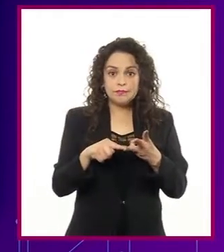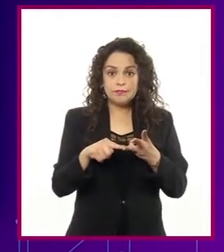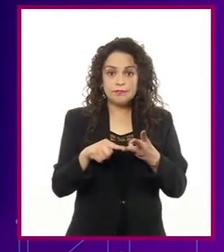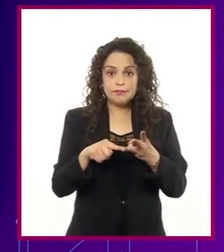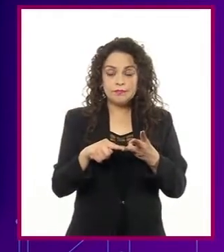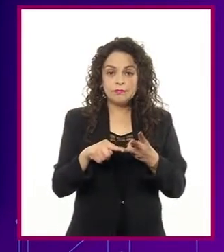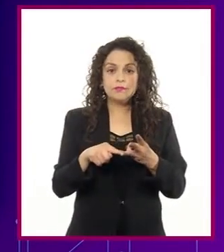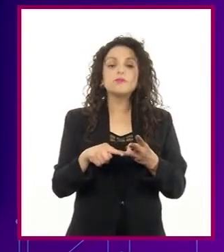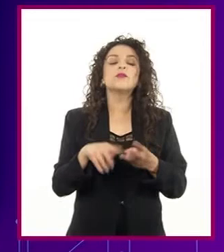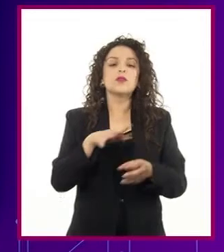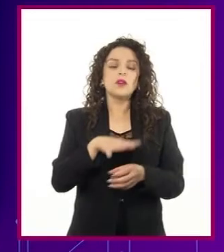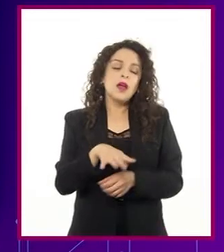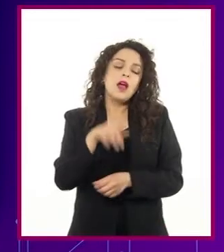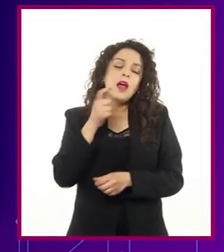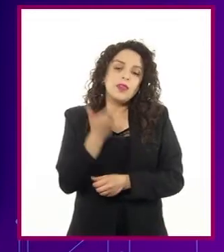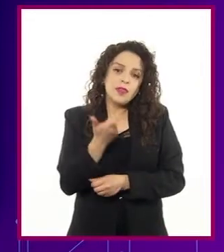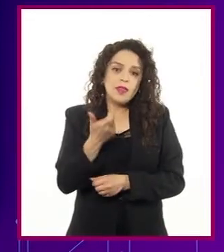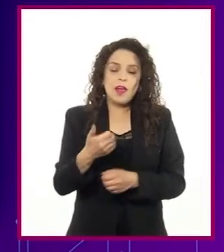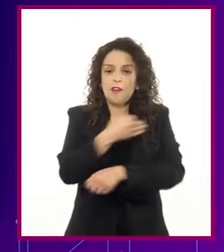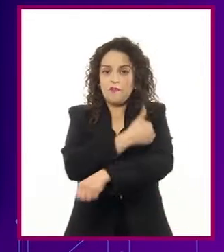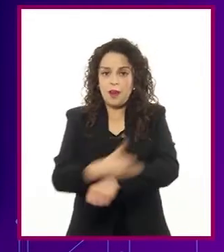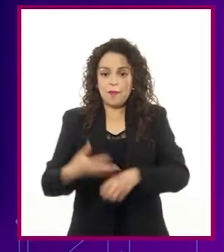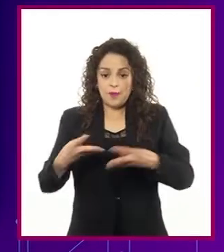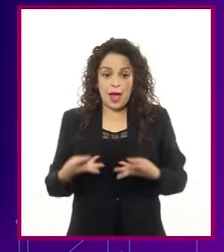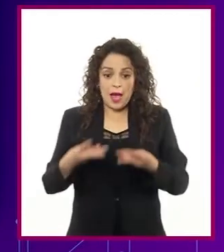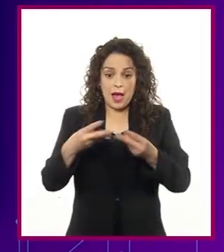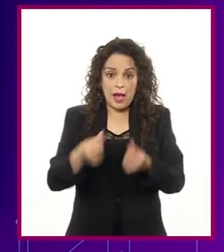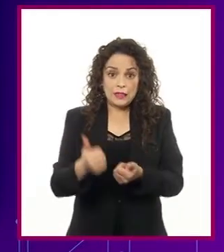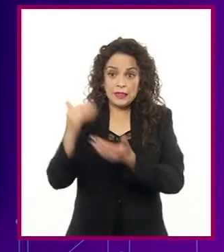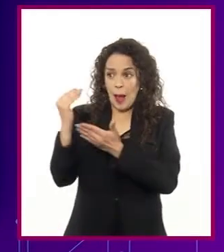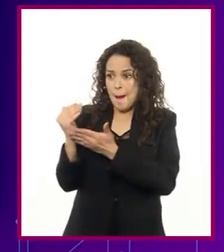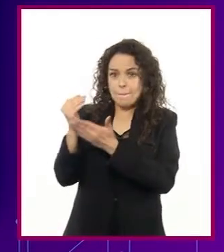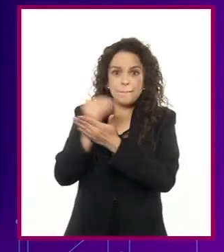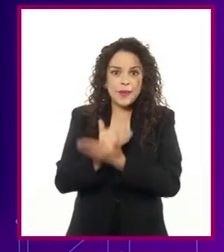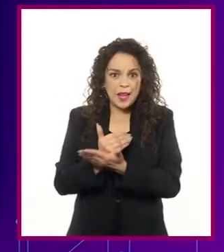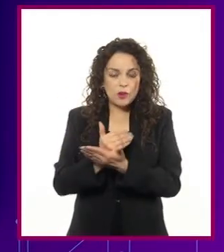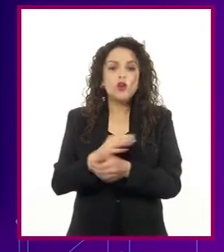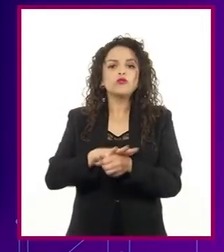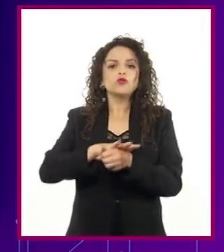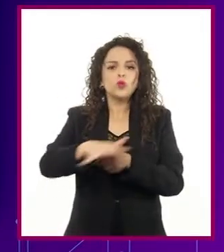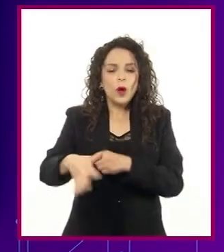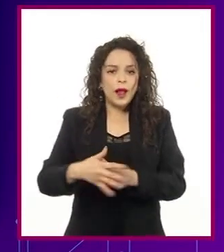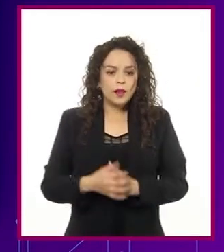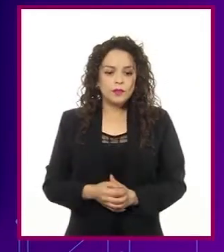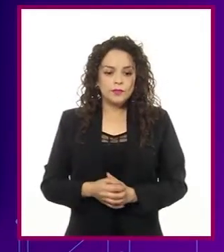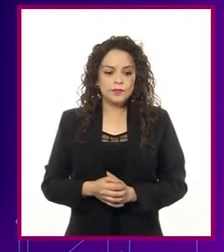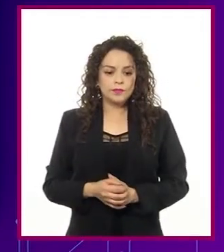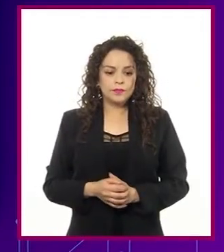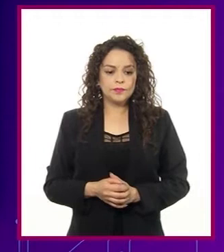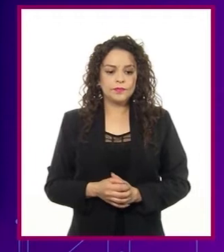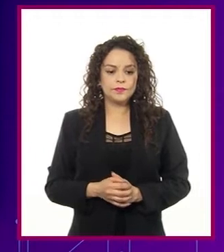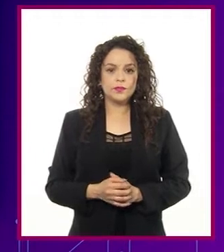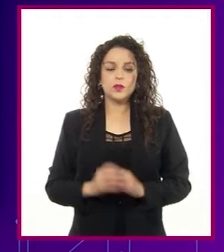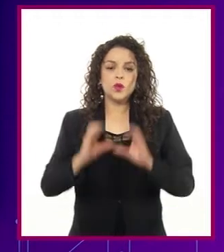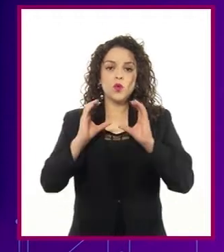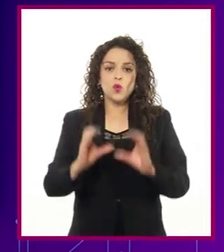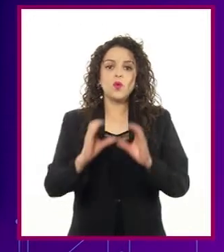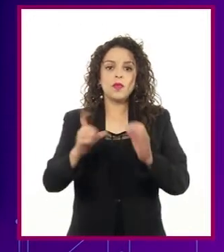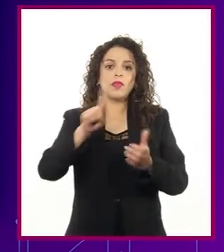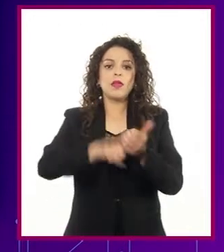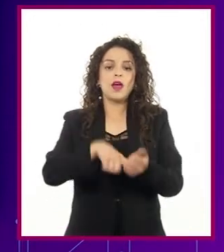rubro el gasto familiar representa una menor carga monetaria? El rubro de cuidados de